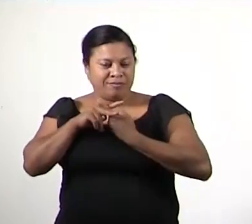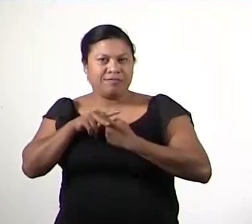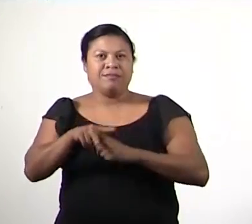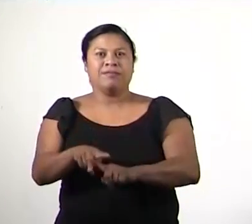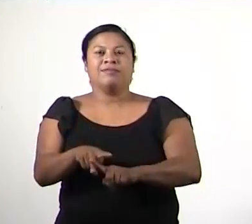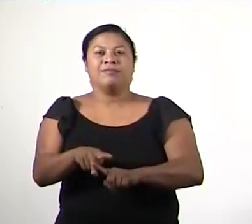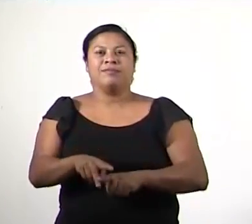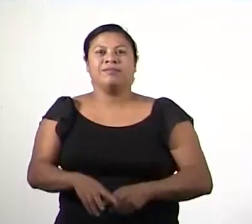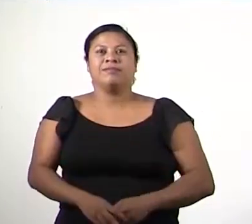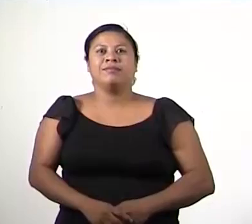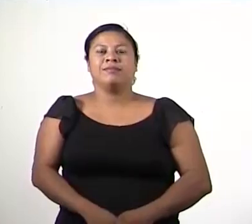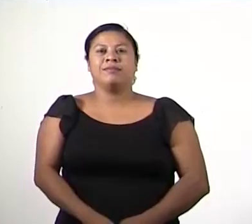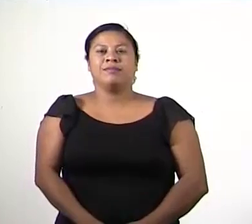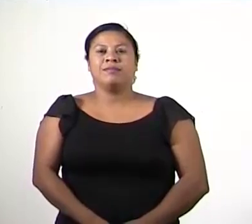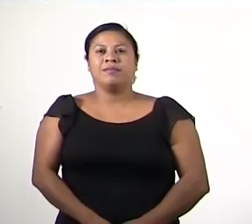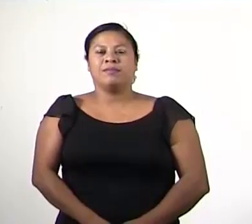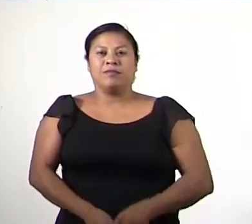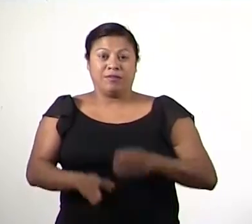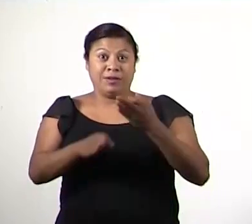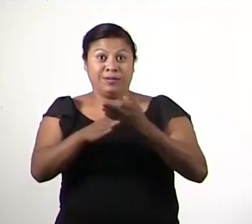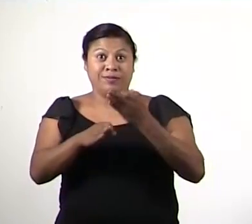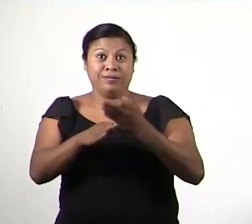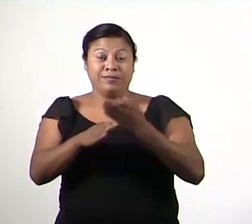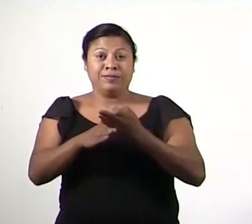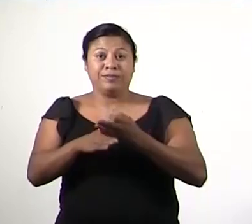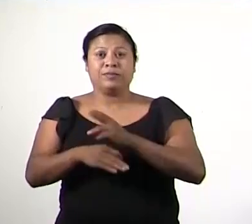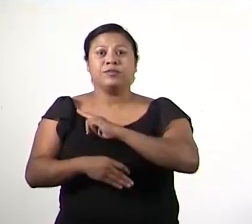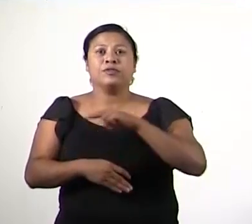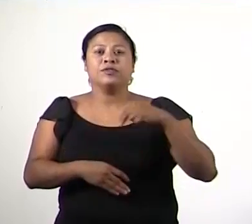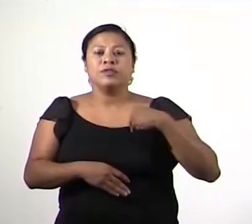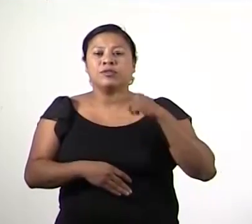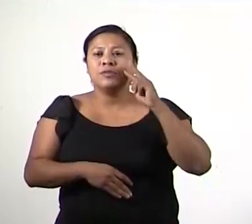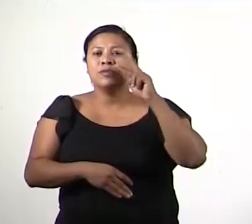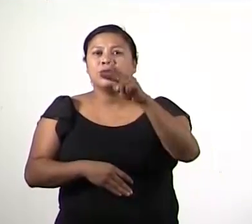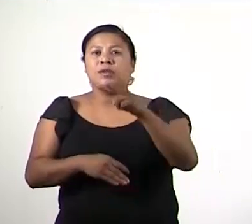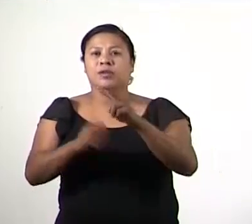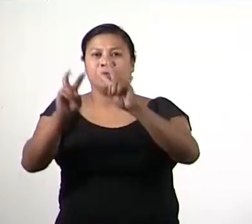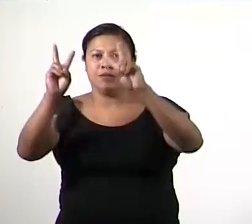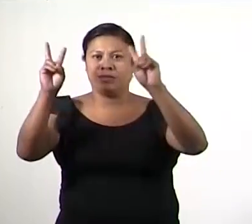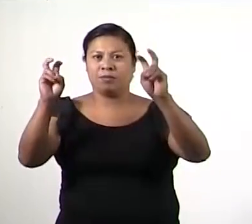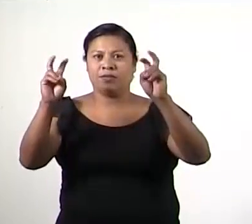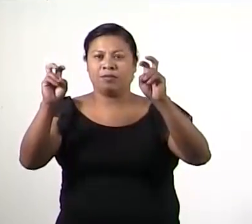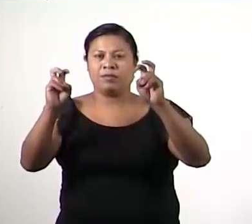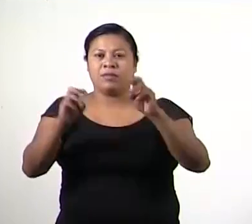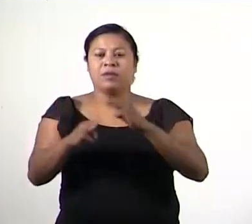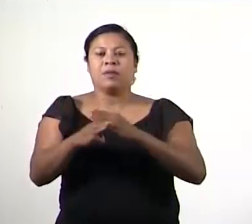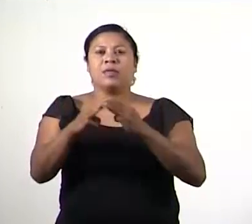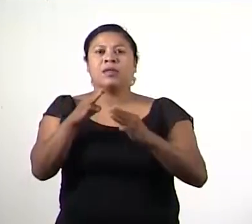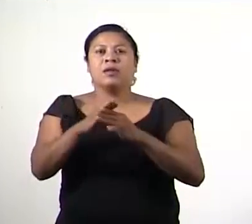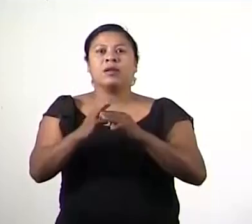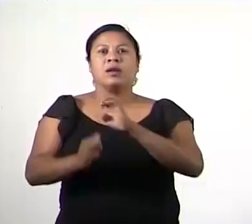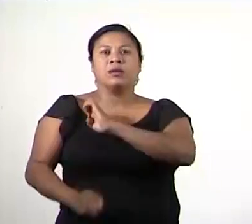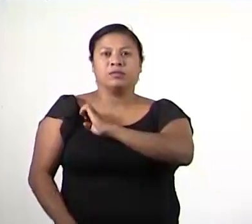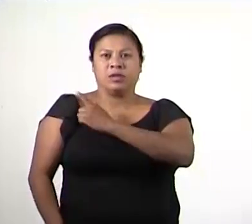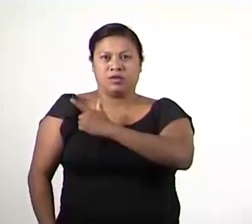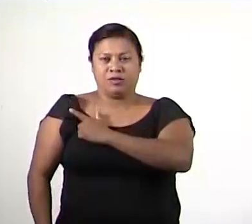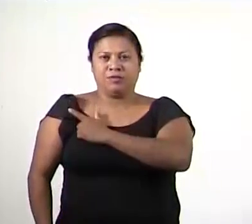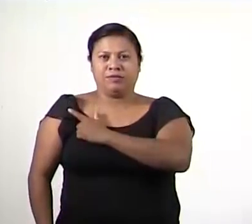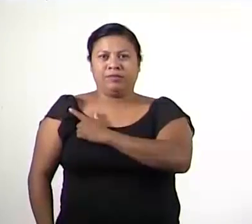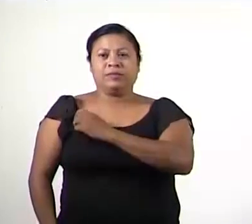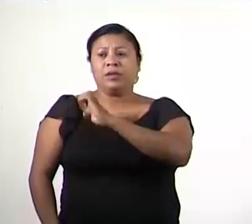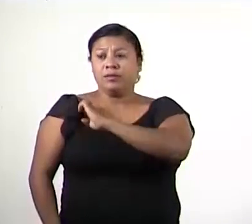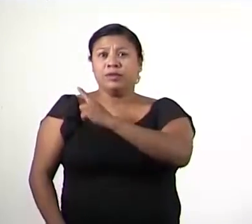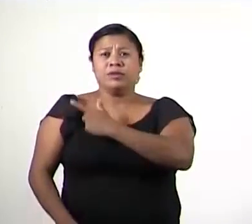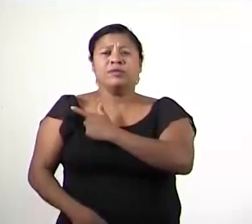comenzamos. El día de hoy vamos a tomar un tema de la materia de español. Un tema que es